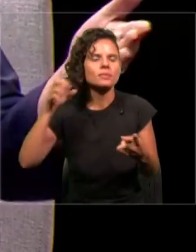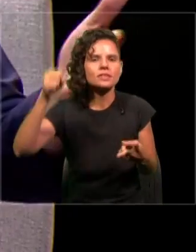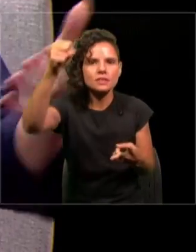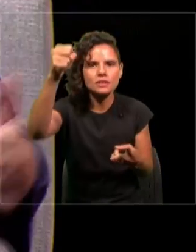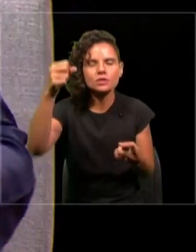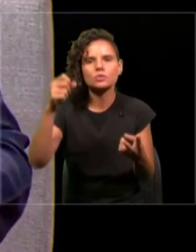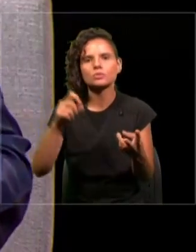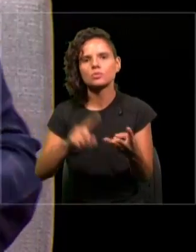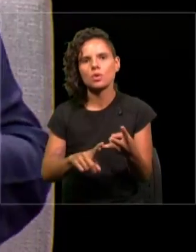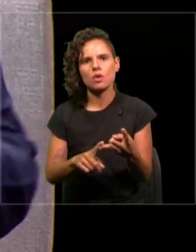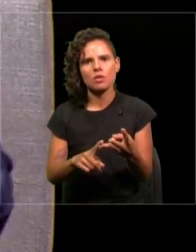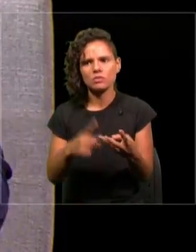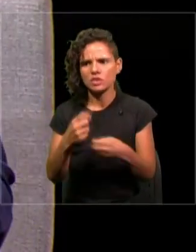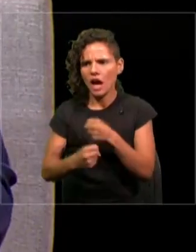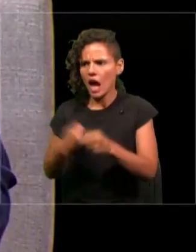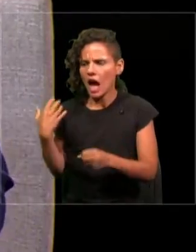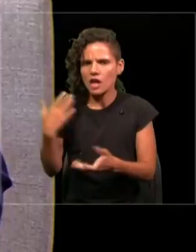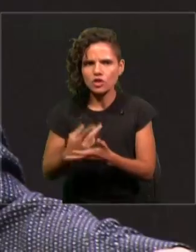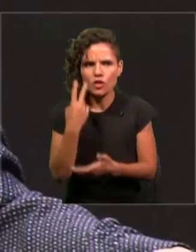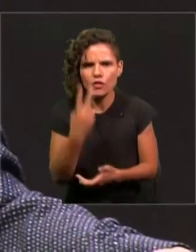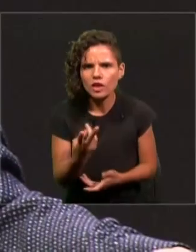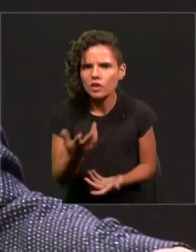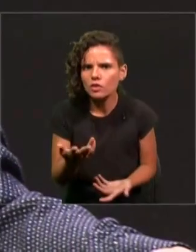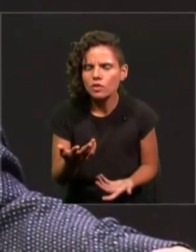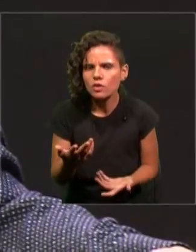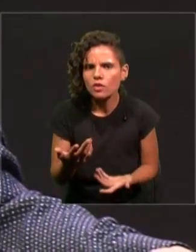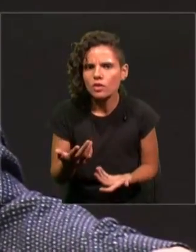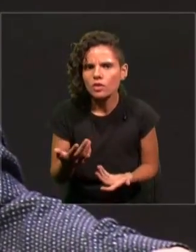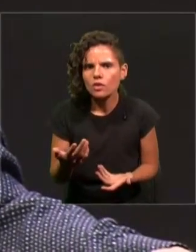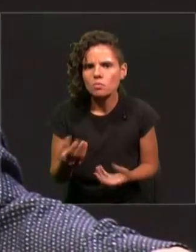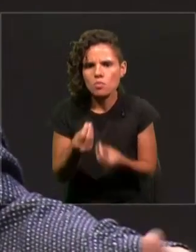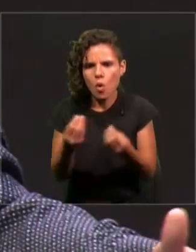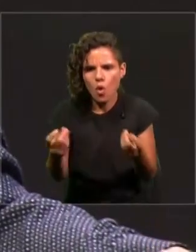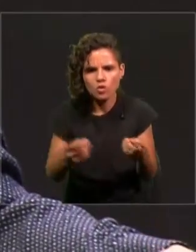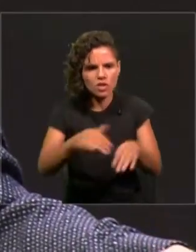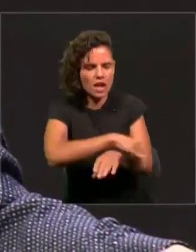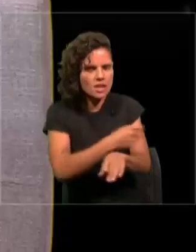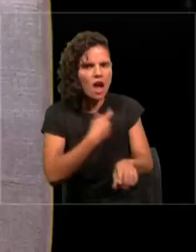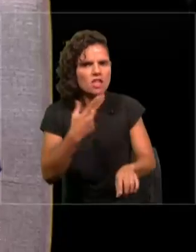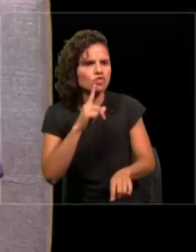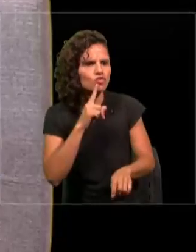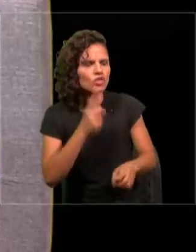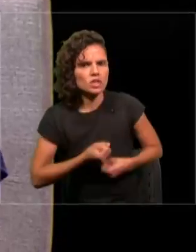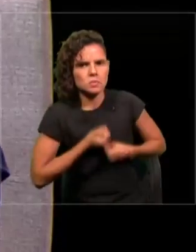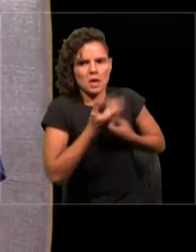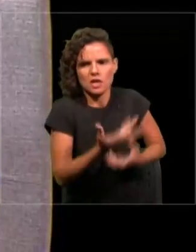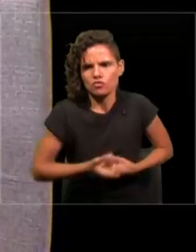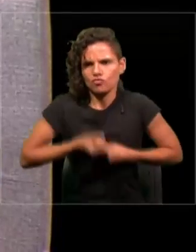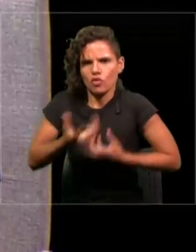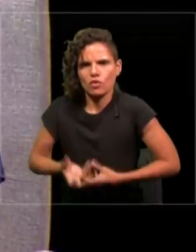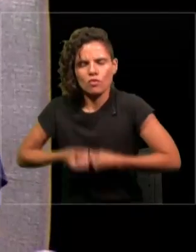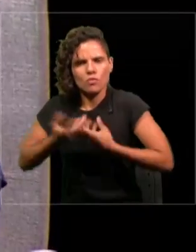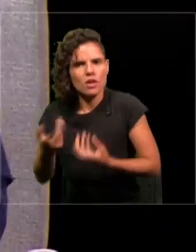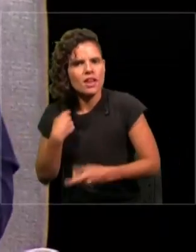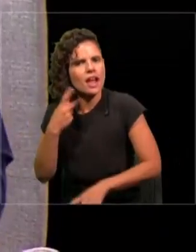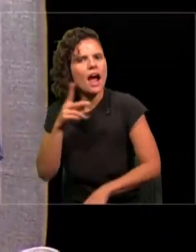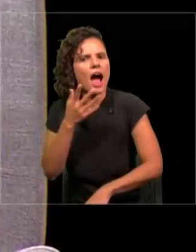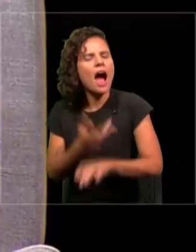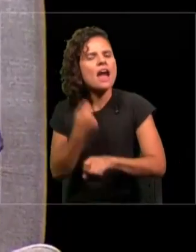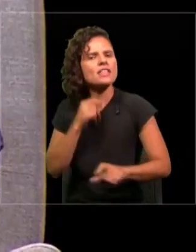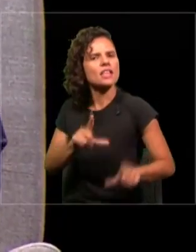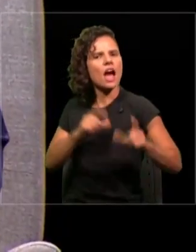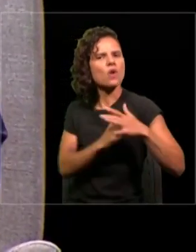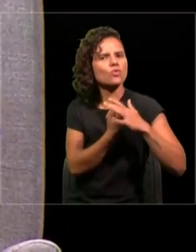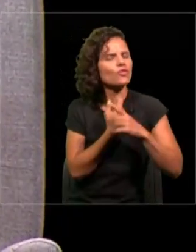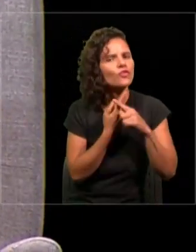lo que hemos visto en los últimos años de acción expresiva en las calles de una forma distinta de ejercer la autoridad. El